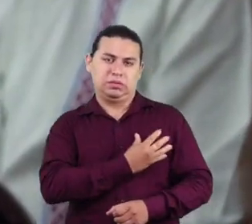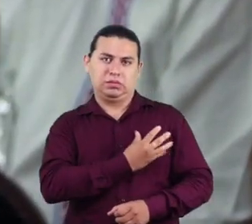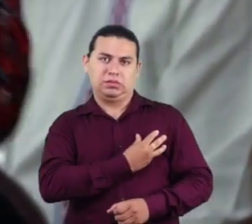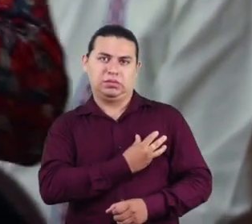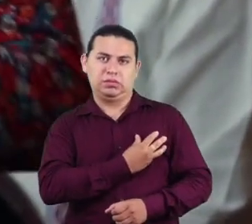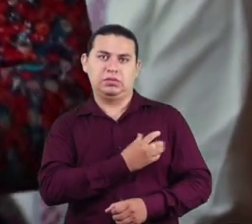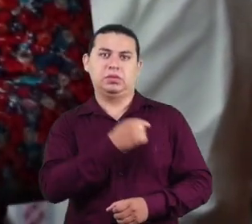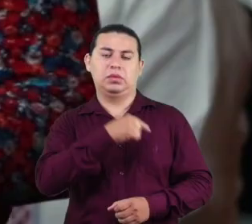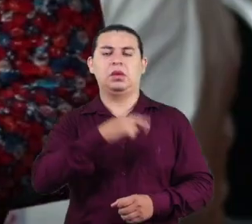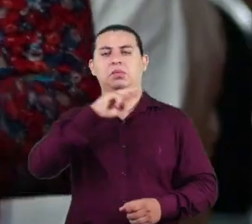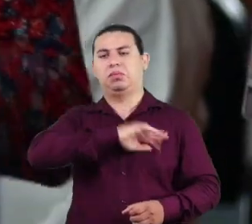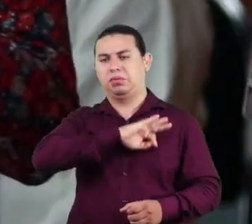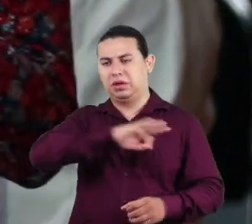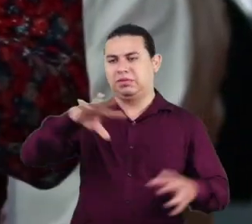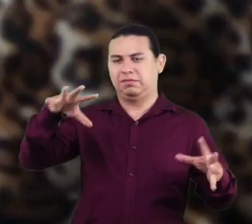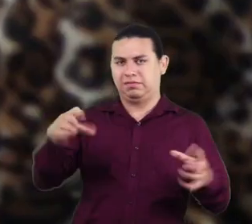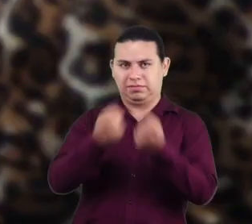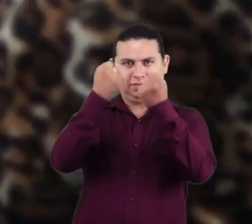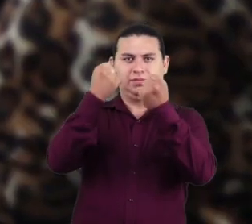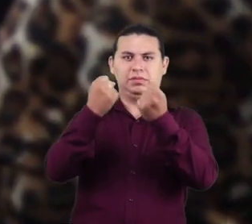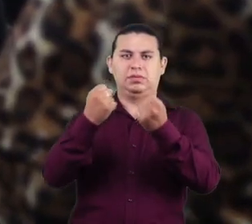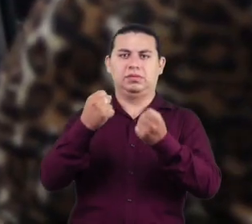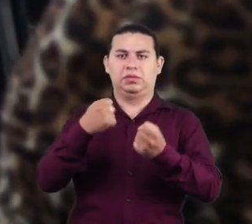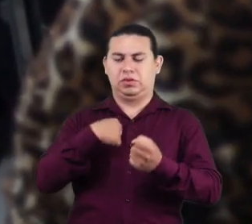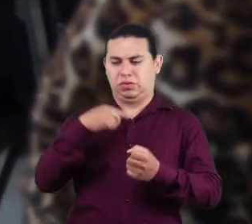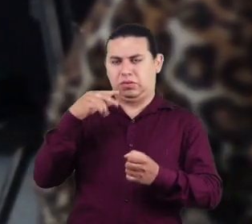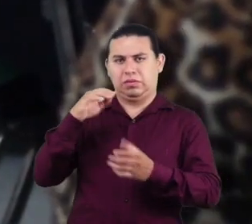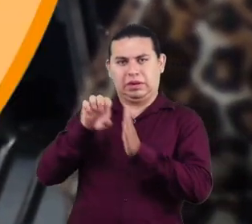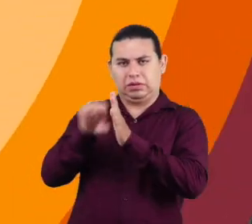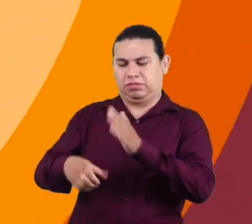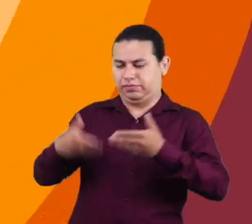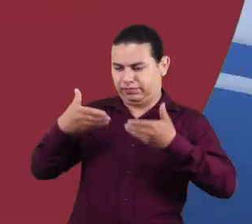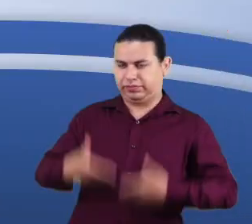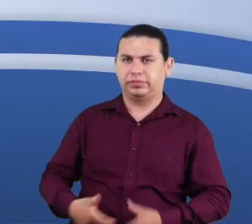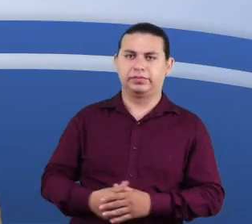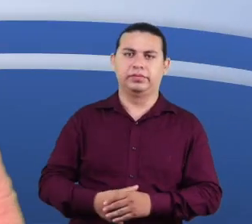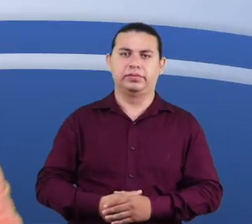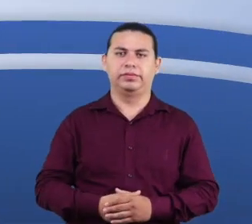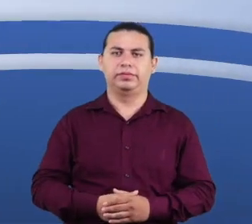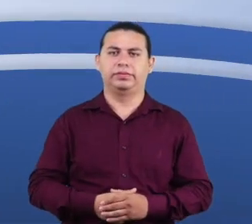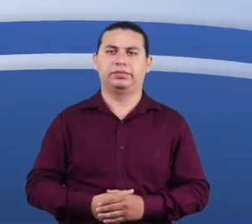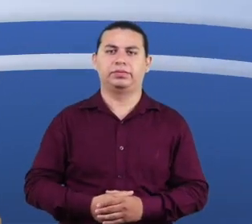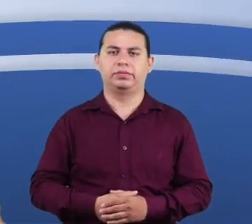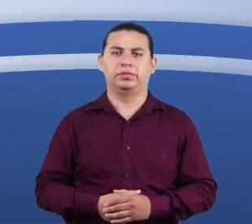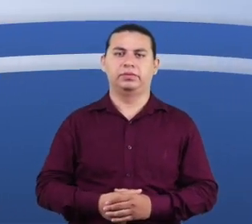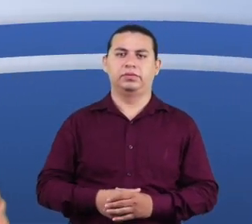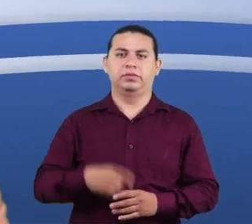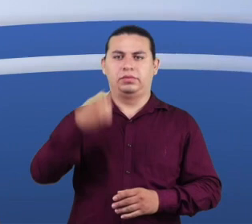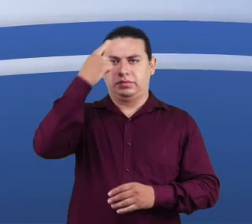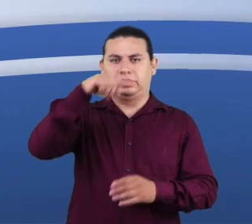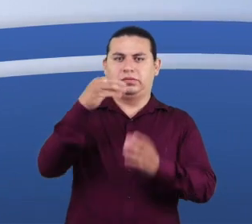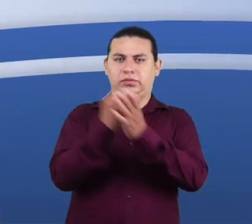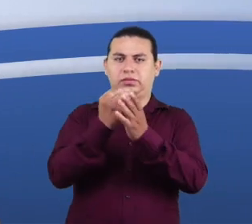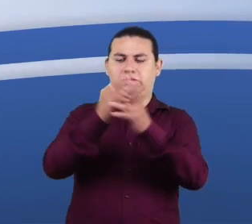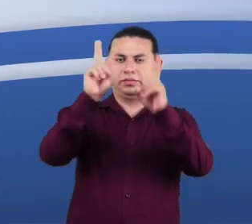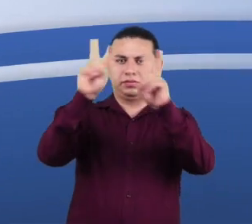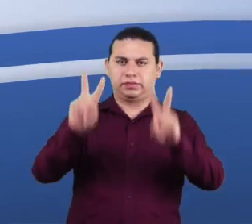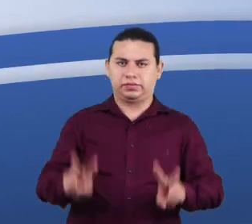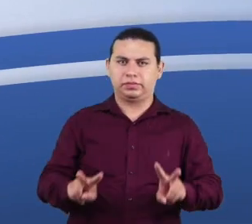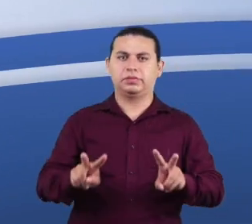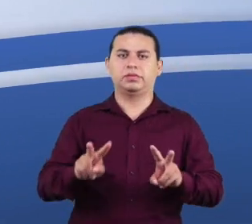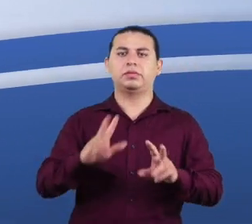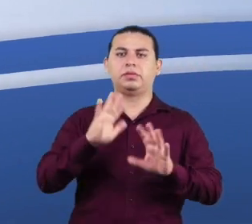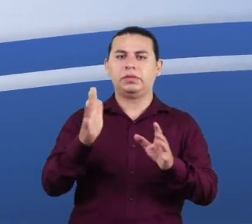cáncer, nos salvamos. Aquí estoy yo como ejemplo, ¿no? Mira cómo se vivió la inauguración de los cursos de